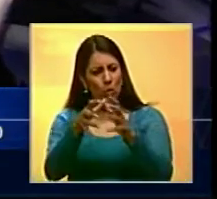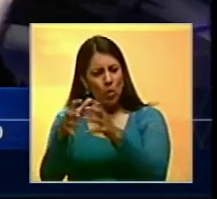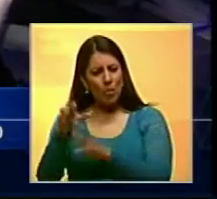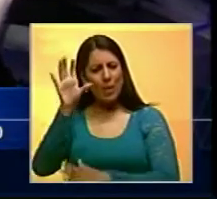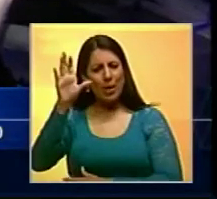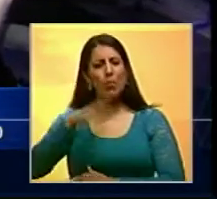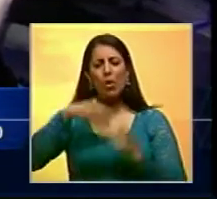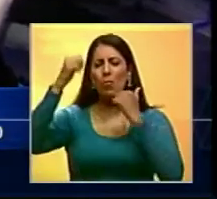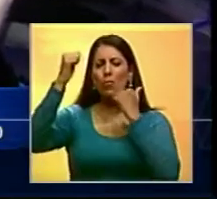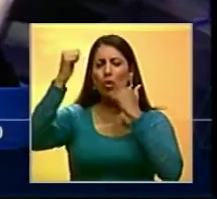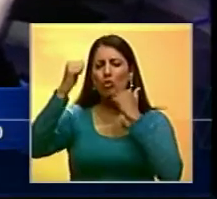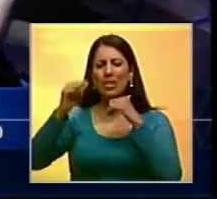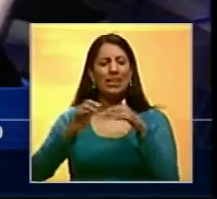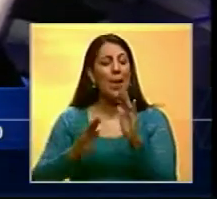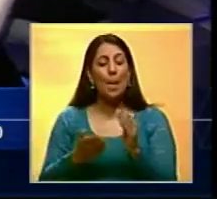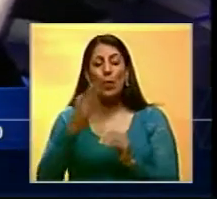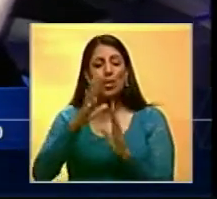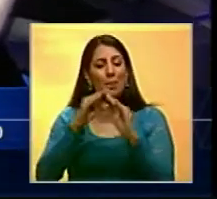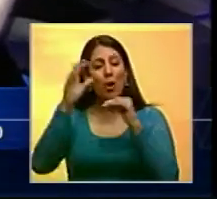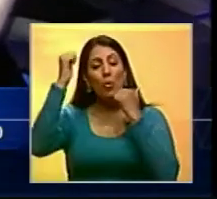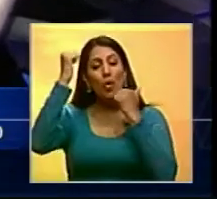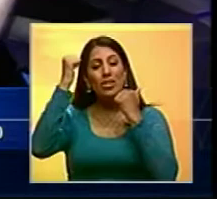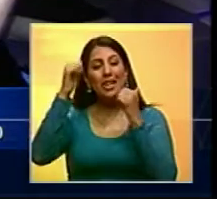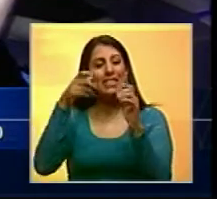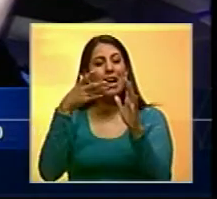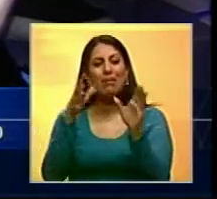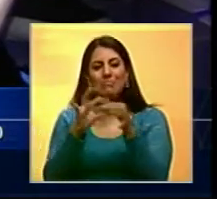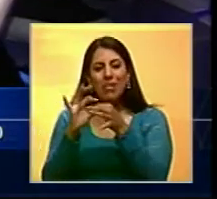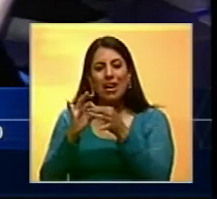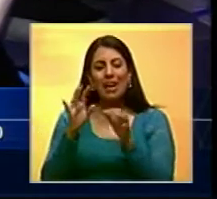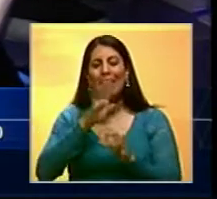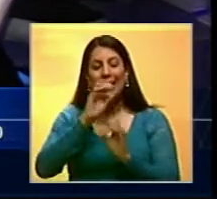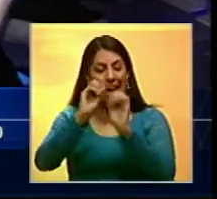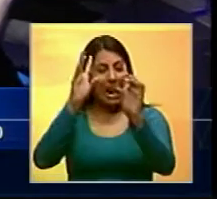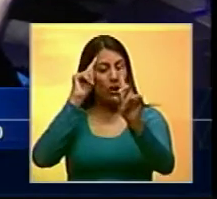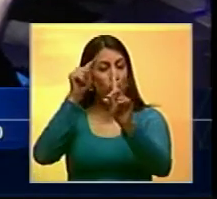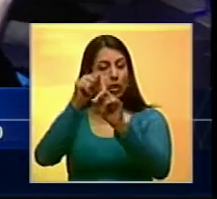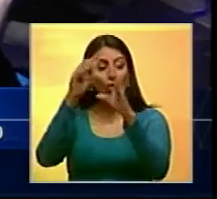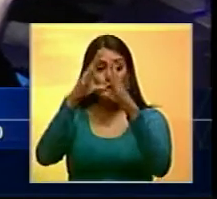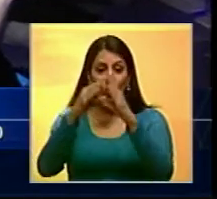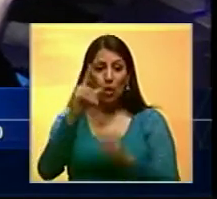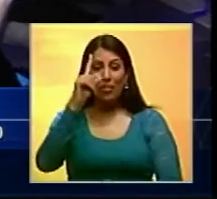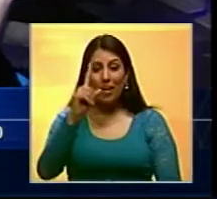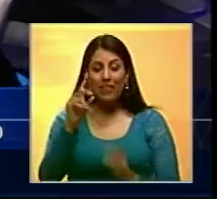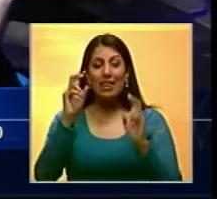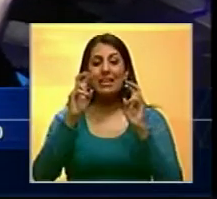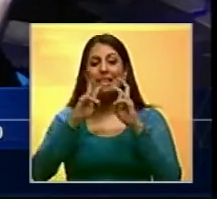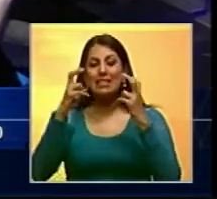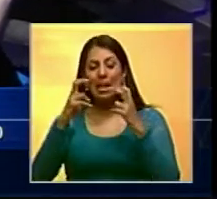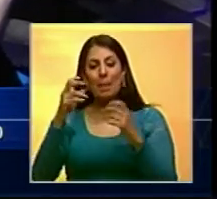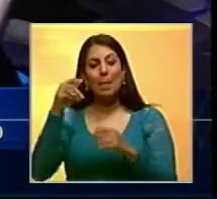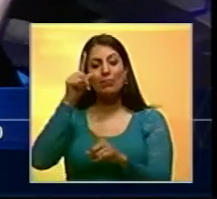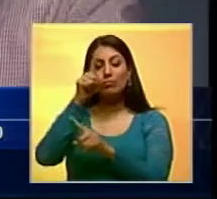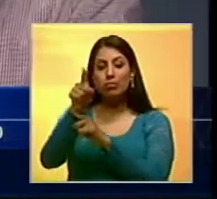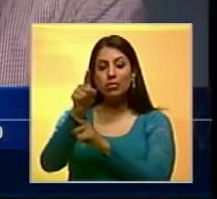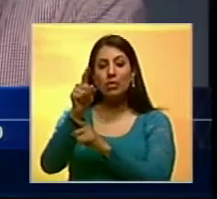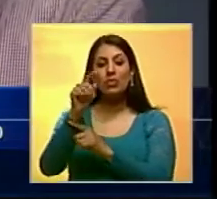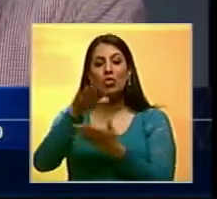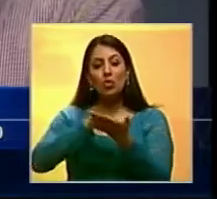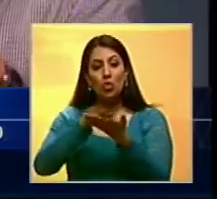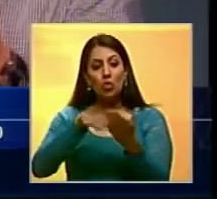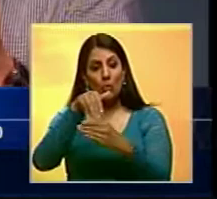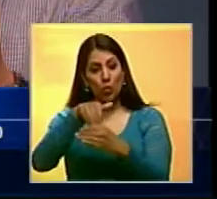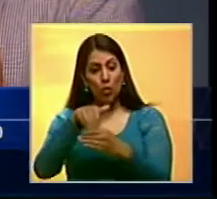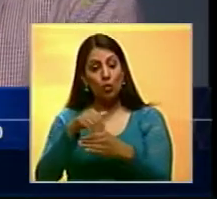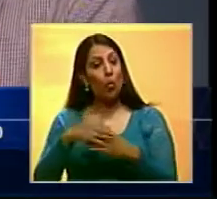estén protestando. Lo importante es que todas estas protestas estén articuladas y tengan claro que todas deben terminar en la exigencia de la solución